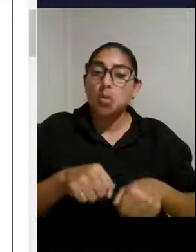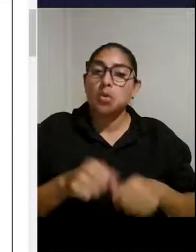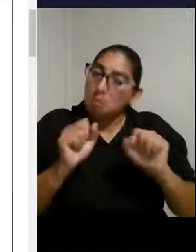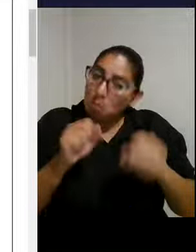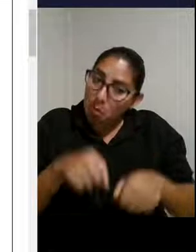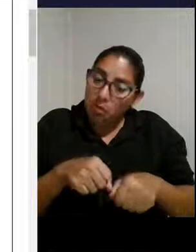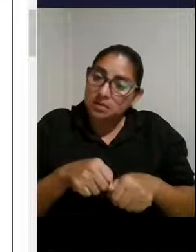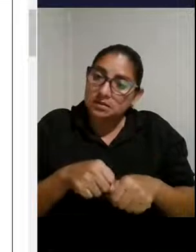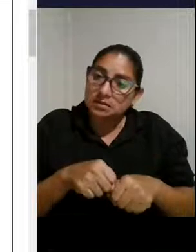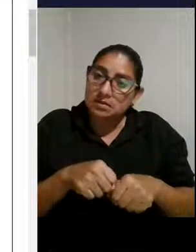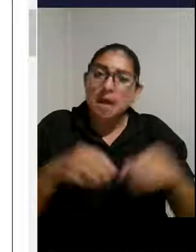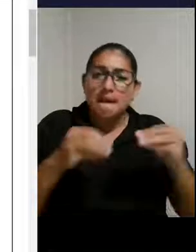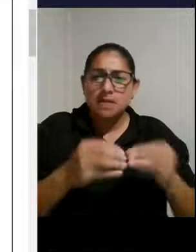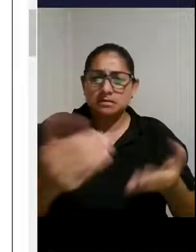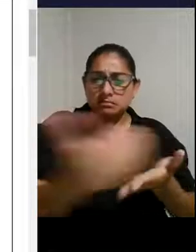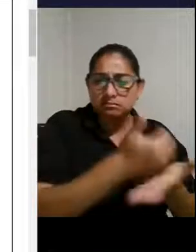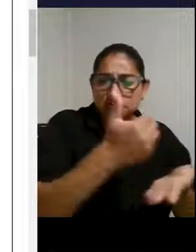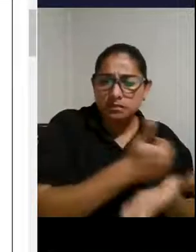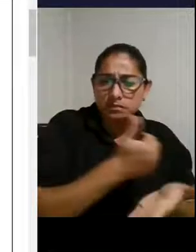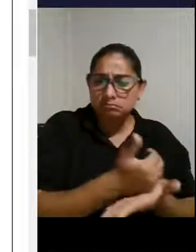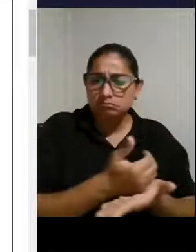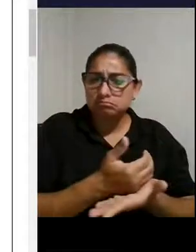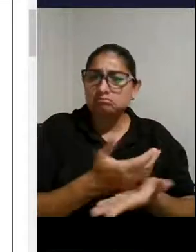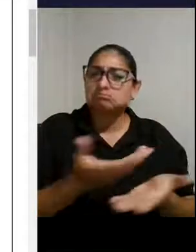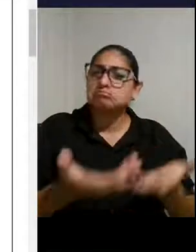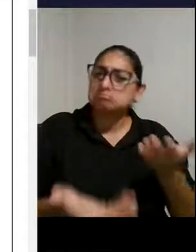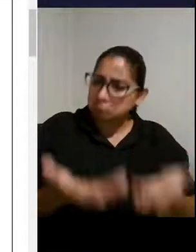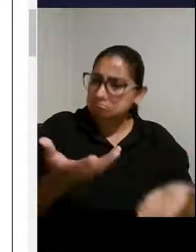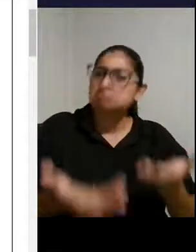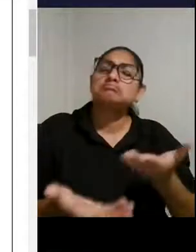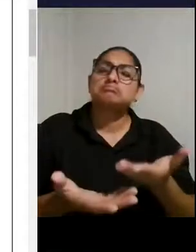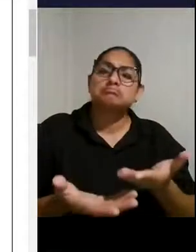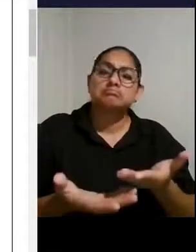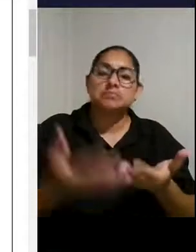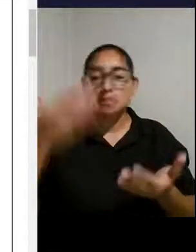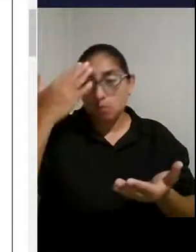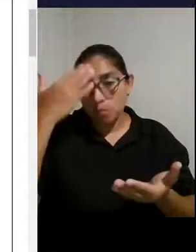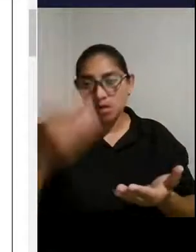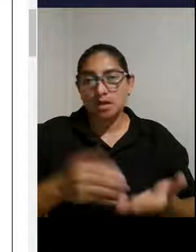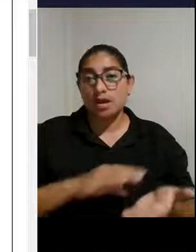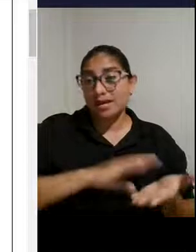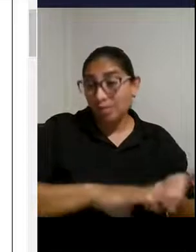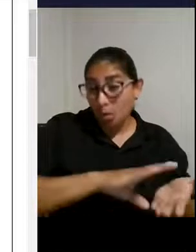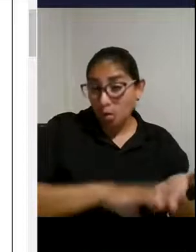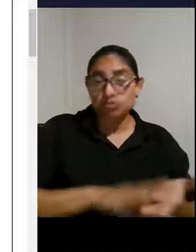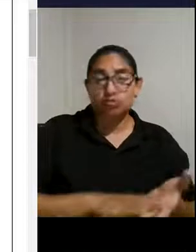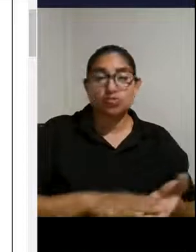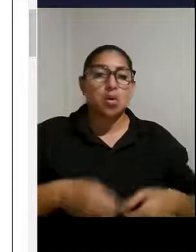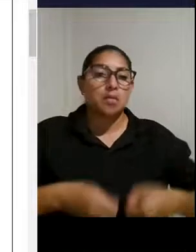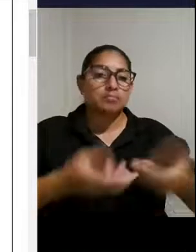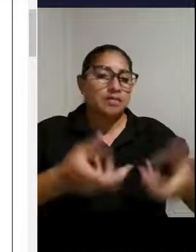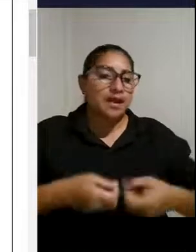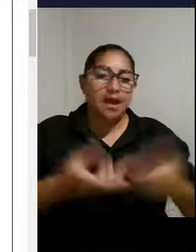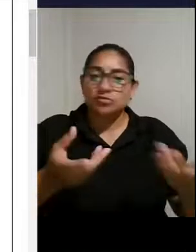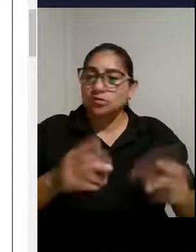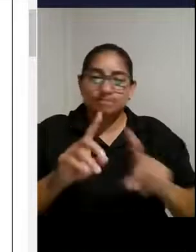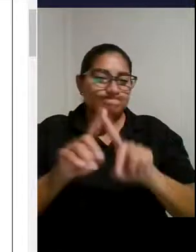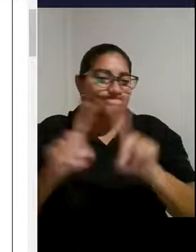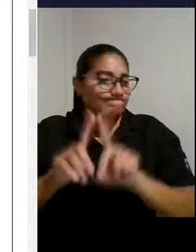genere más utilidades por los costos o por por